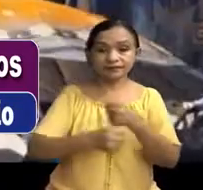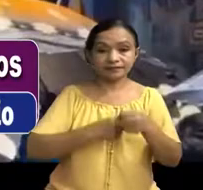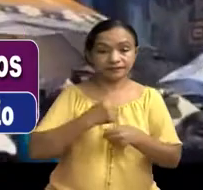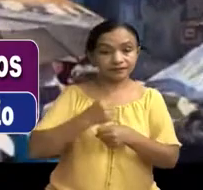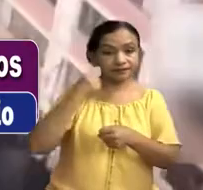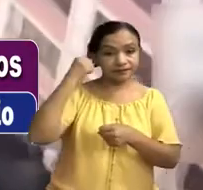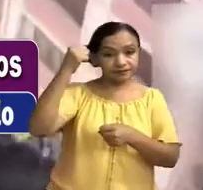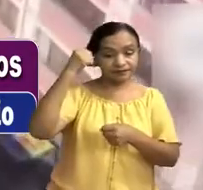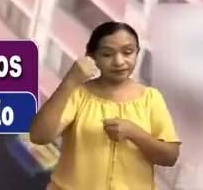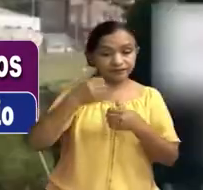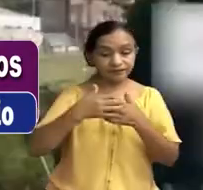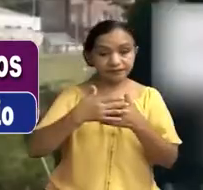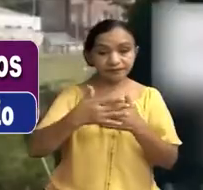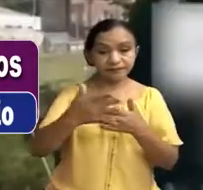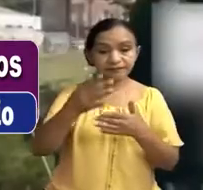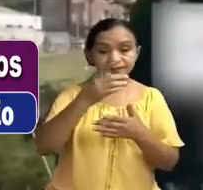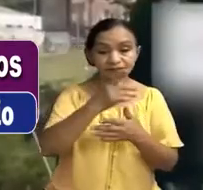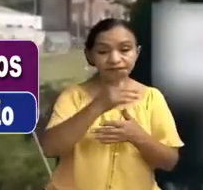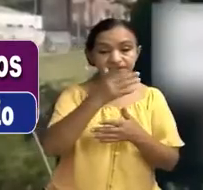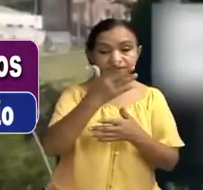que va de